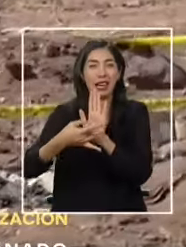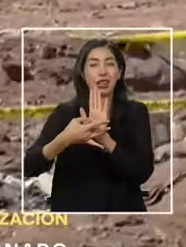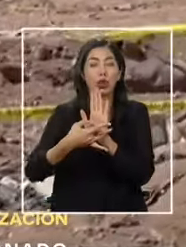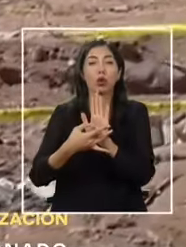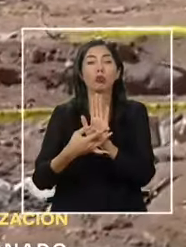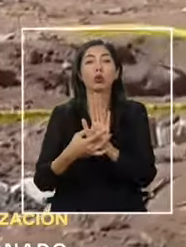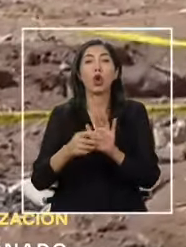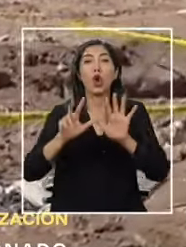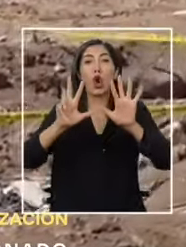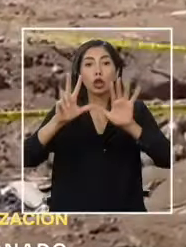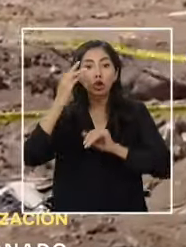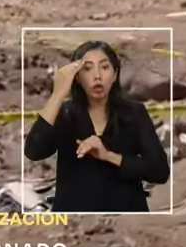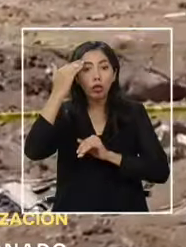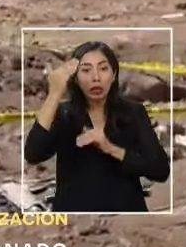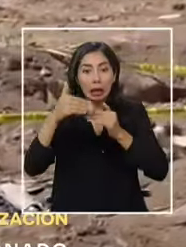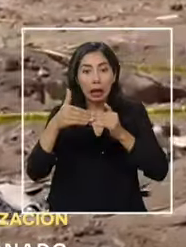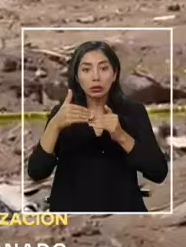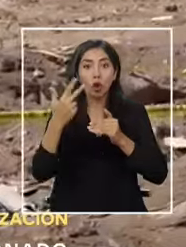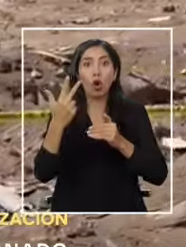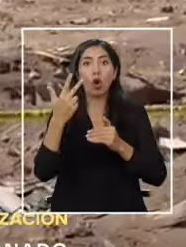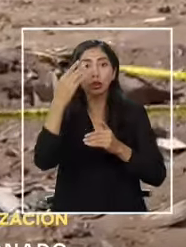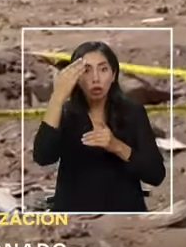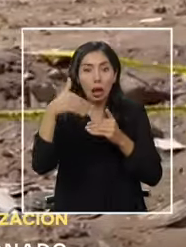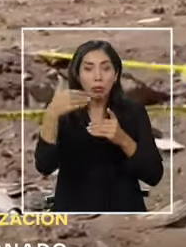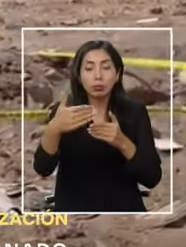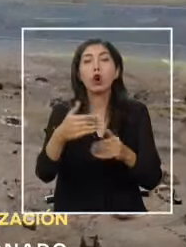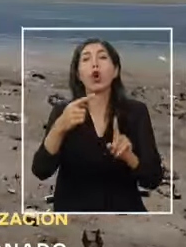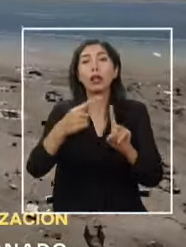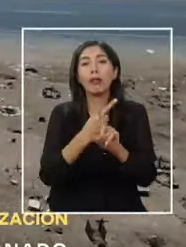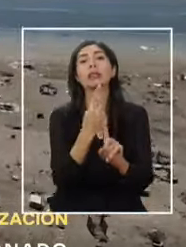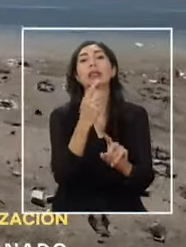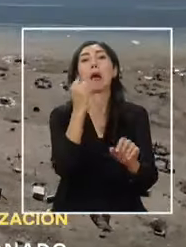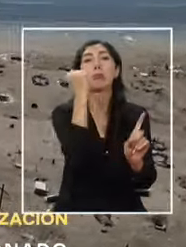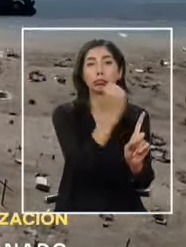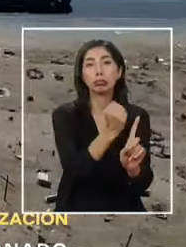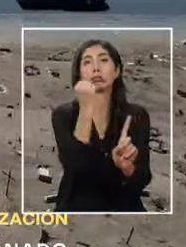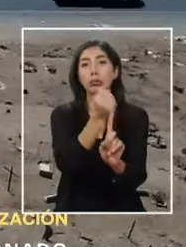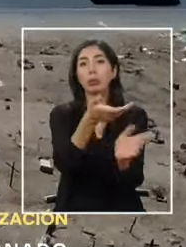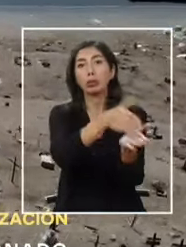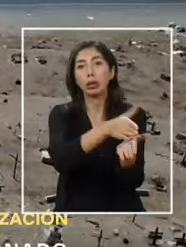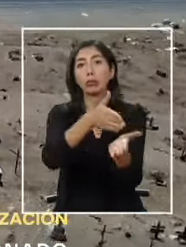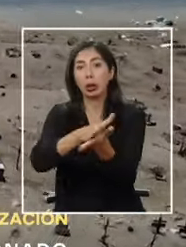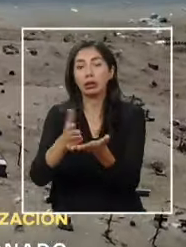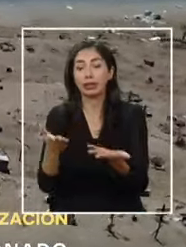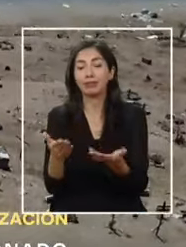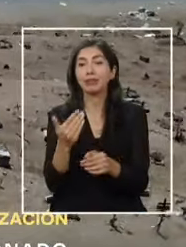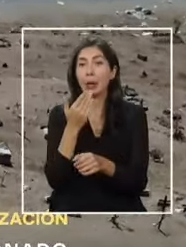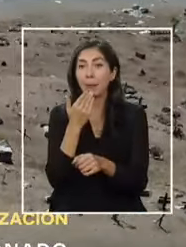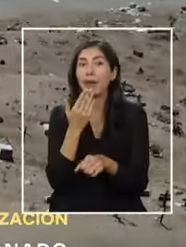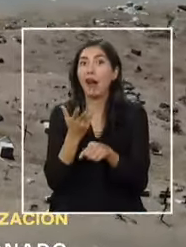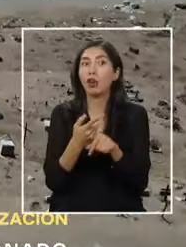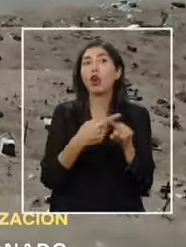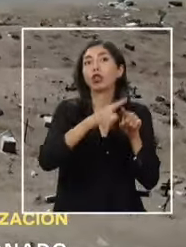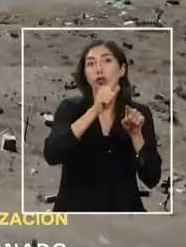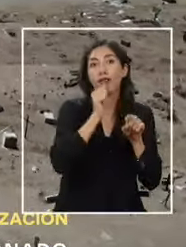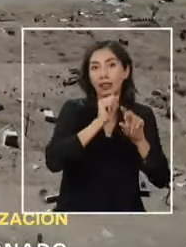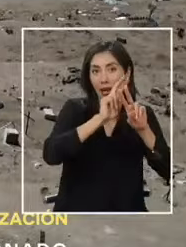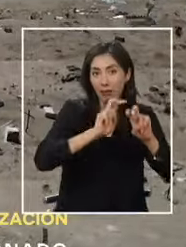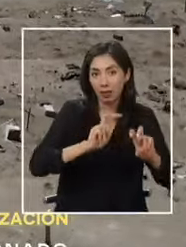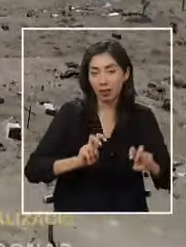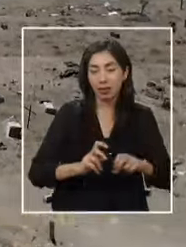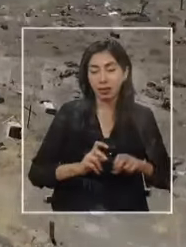homicidio cada 8 días en lo que va del año 2024. Esto sin considerar los casos aún en investigación.